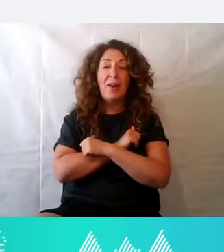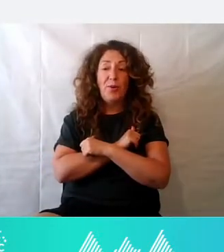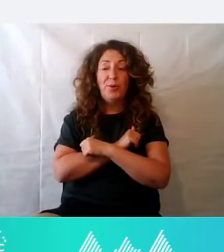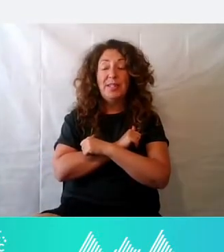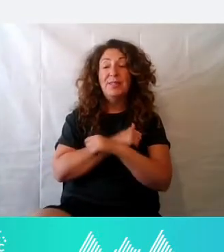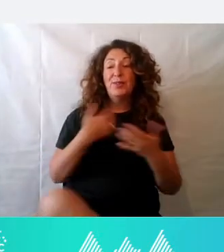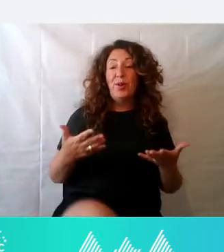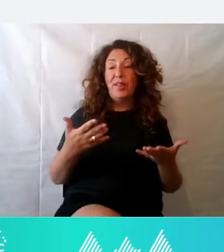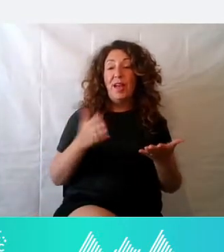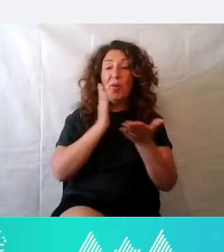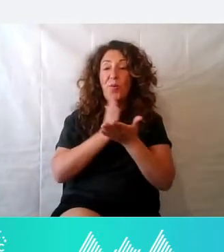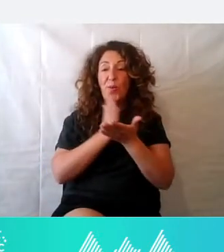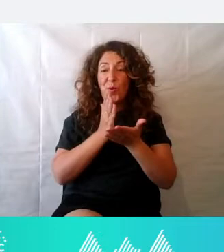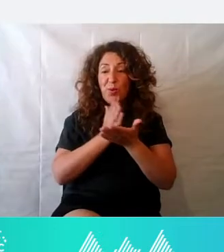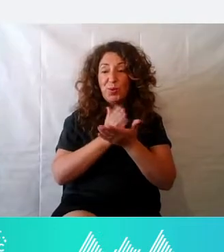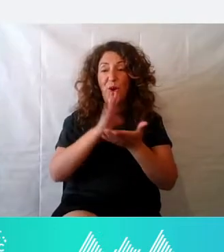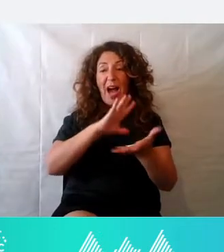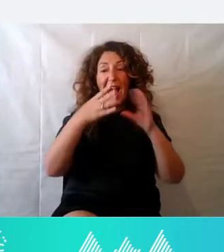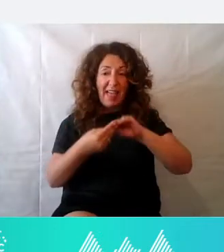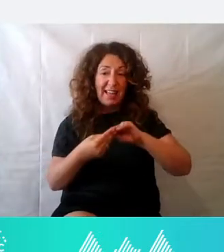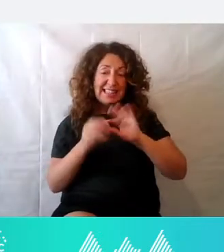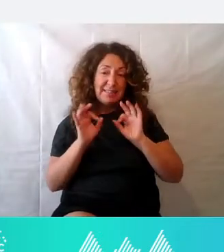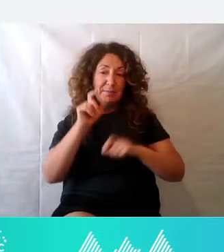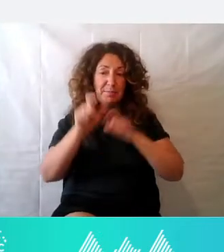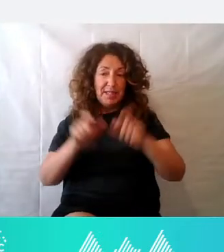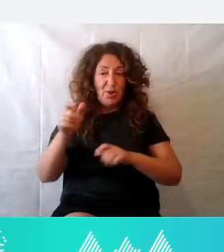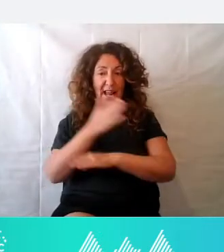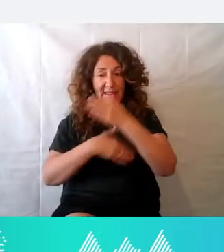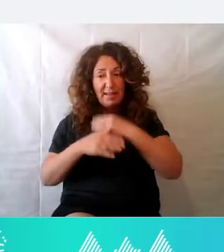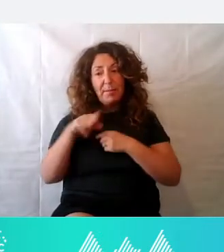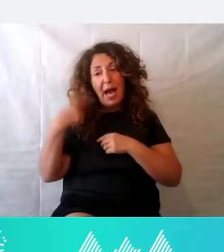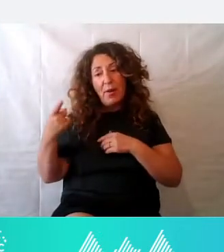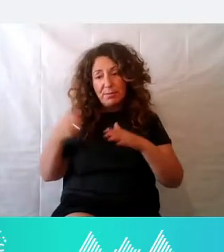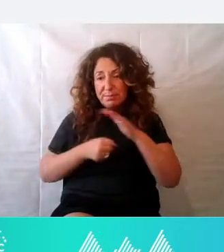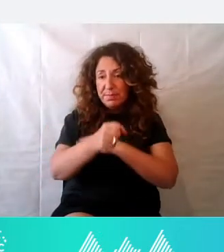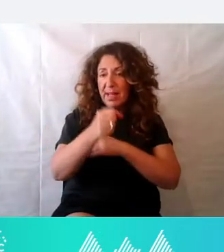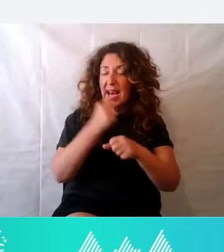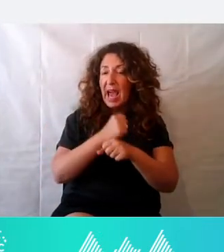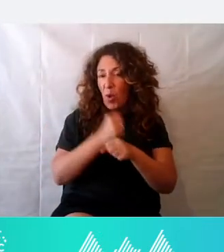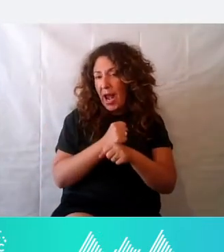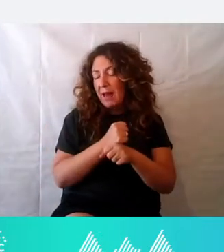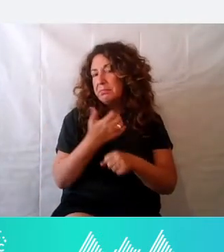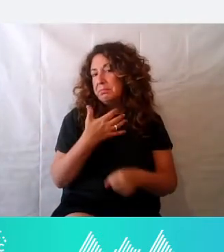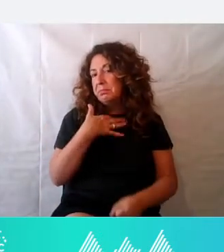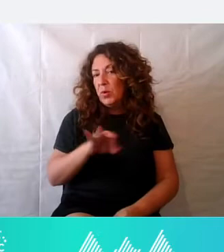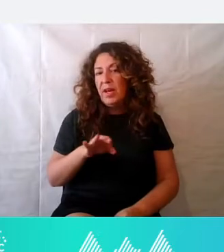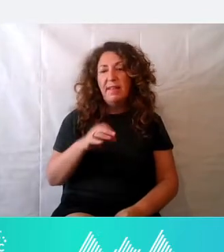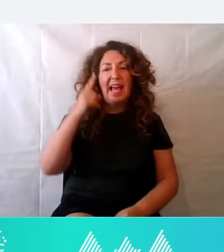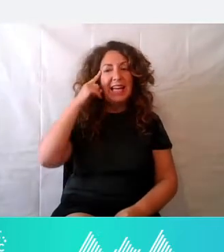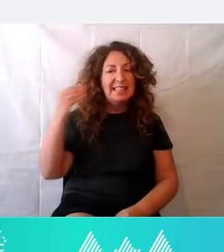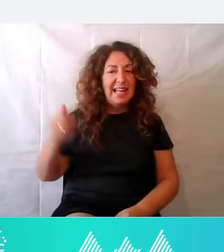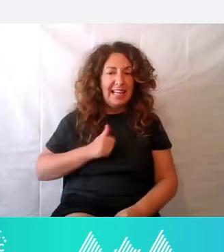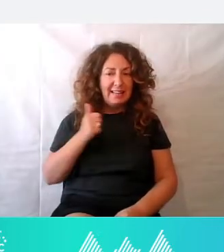gente con discapacidad para su inserción laboral en tecnologías como la inteligencia artificial el big data elliot